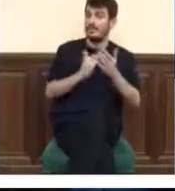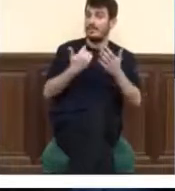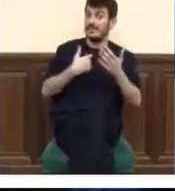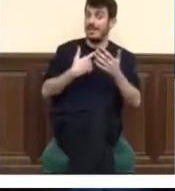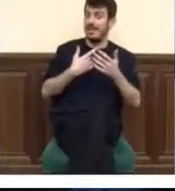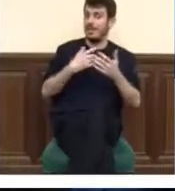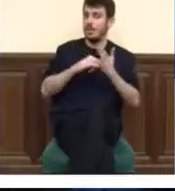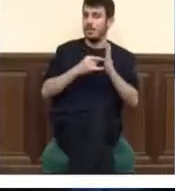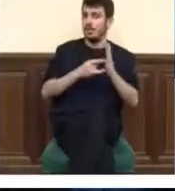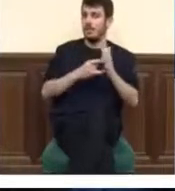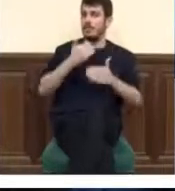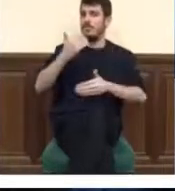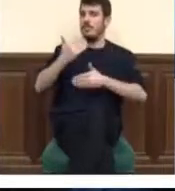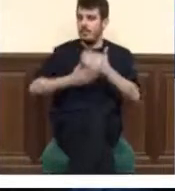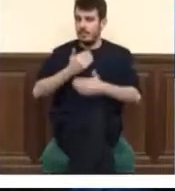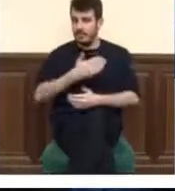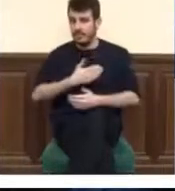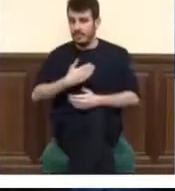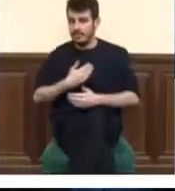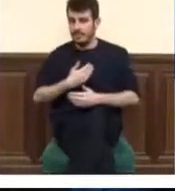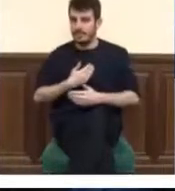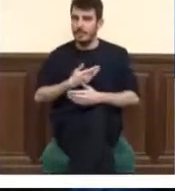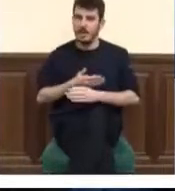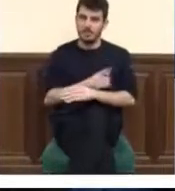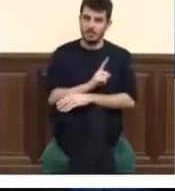este proyecto. Y también